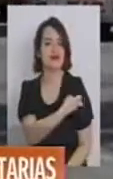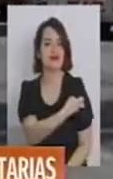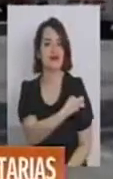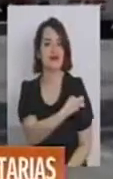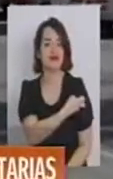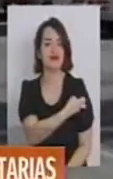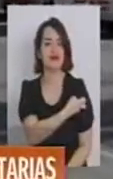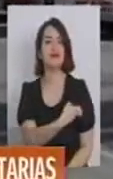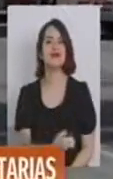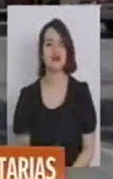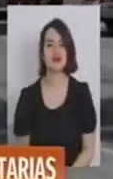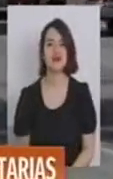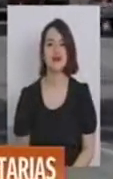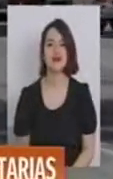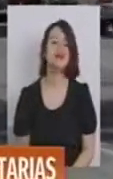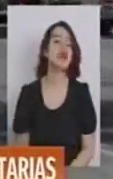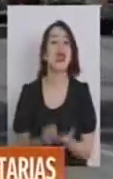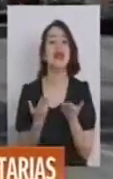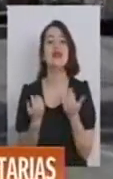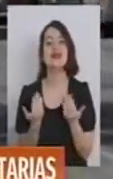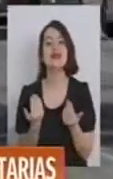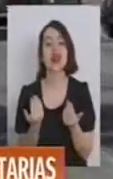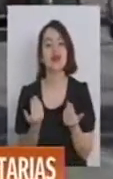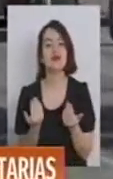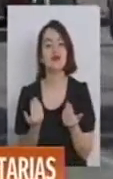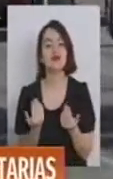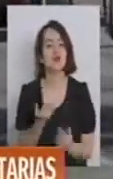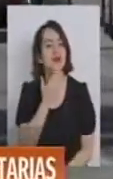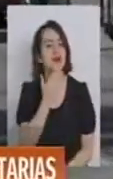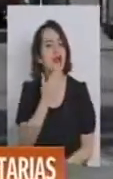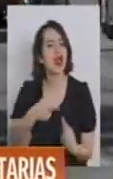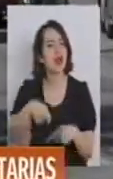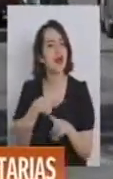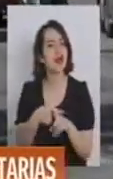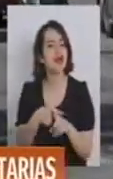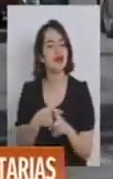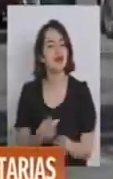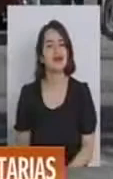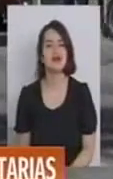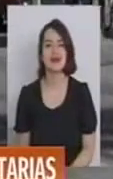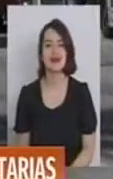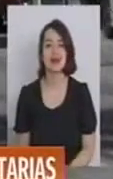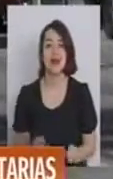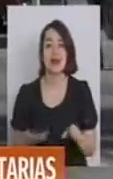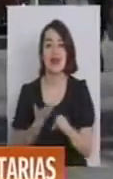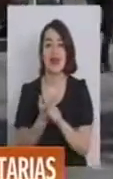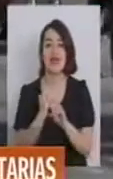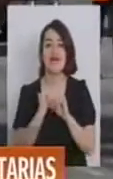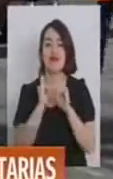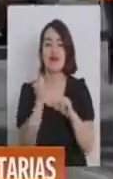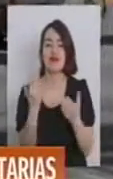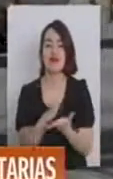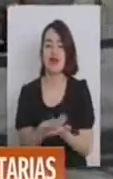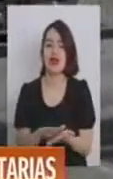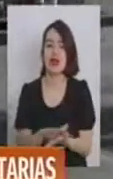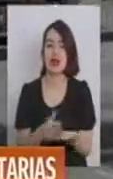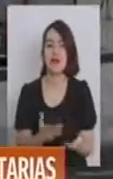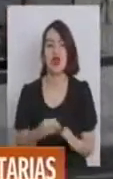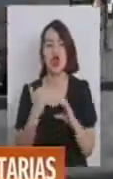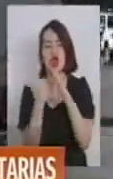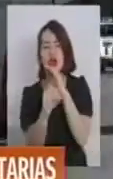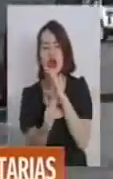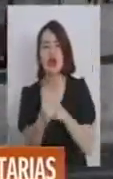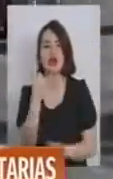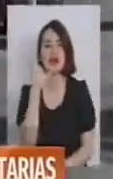la vacunación, que es necesaria, y además se le van a pedir antecedentes como email